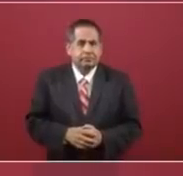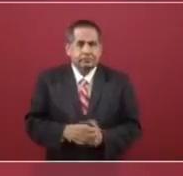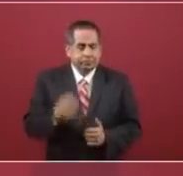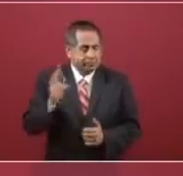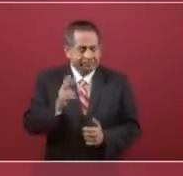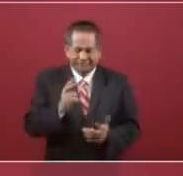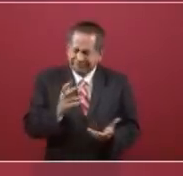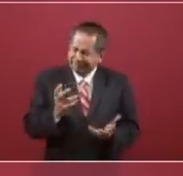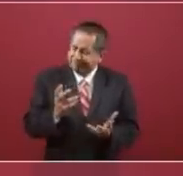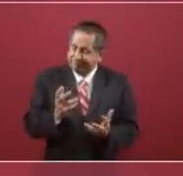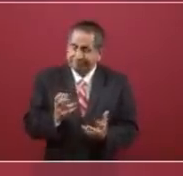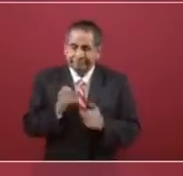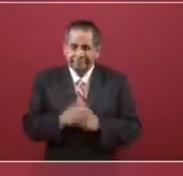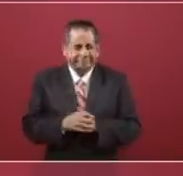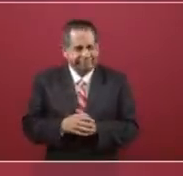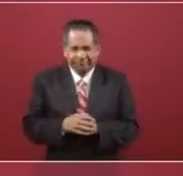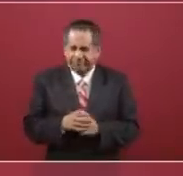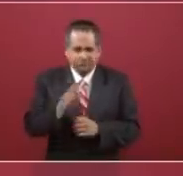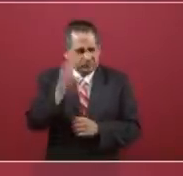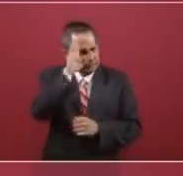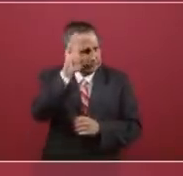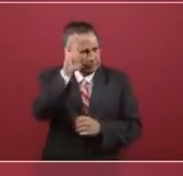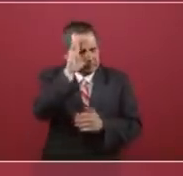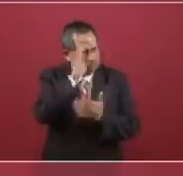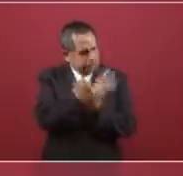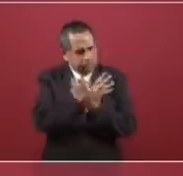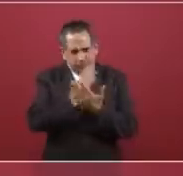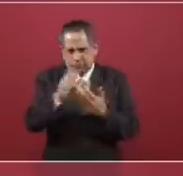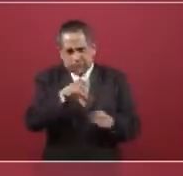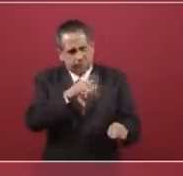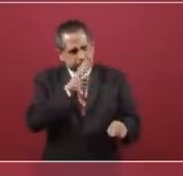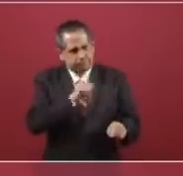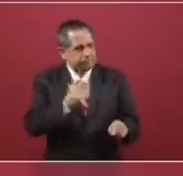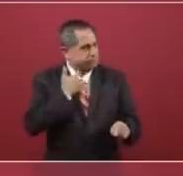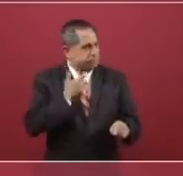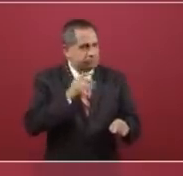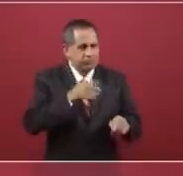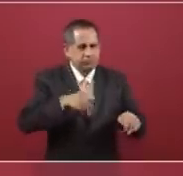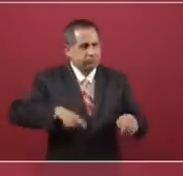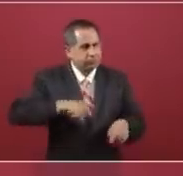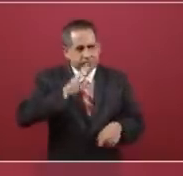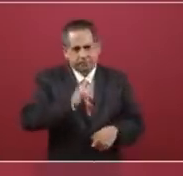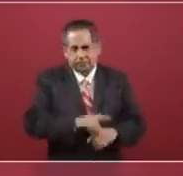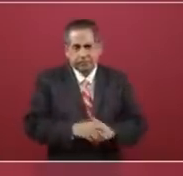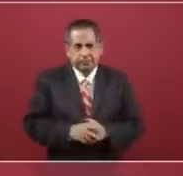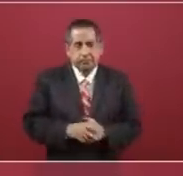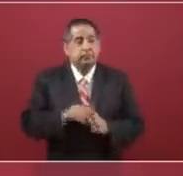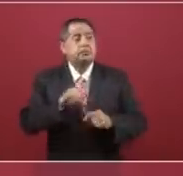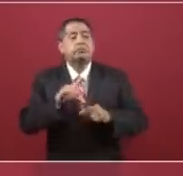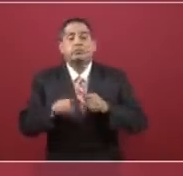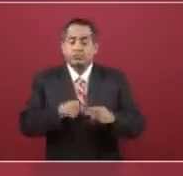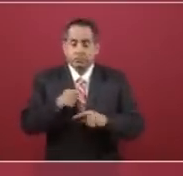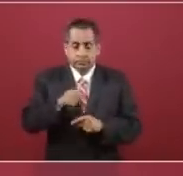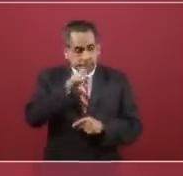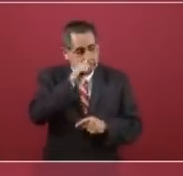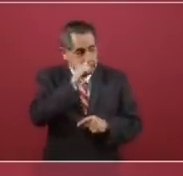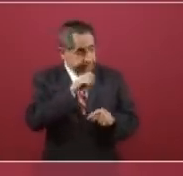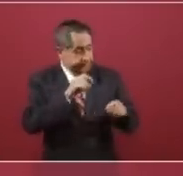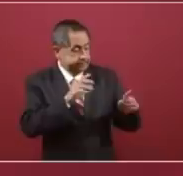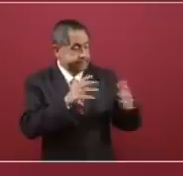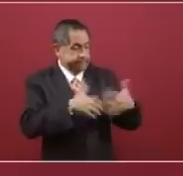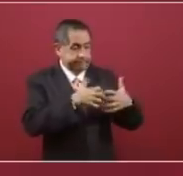De veras que se pasaron. Luego ampliaron la